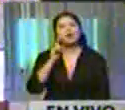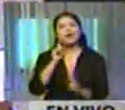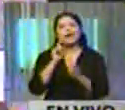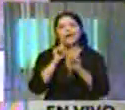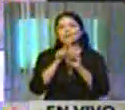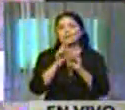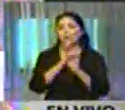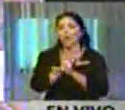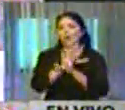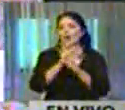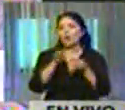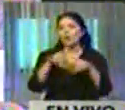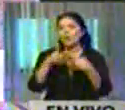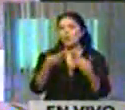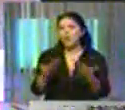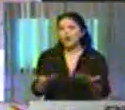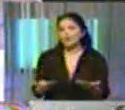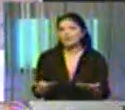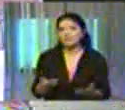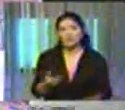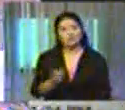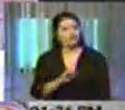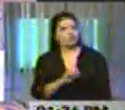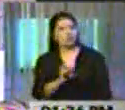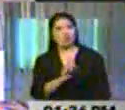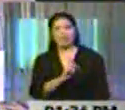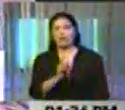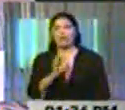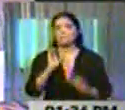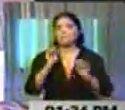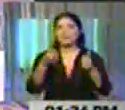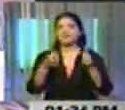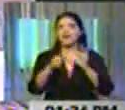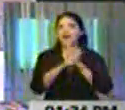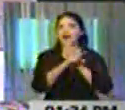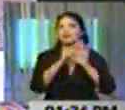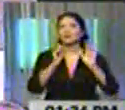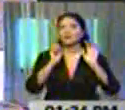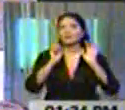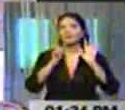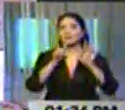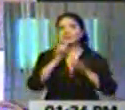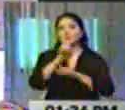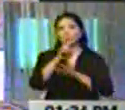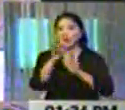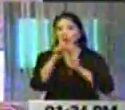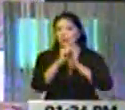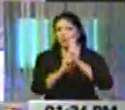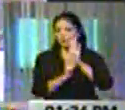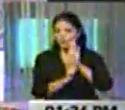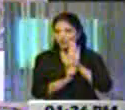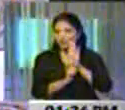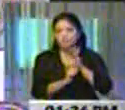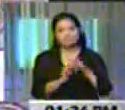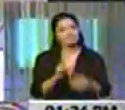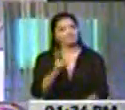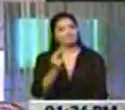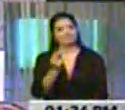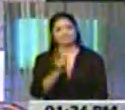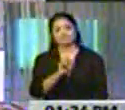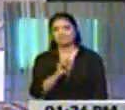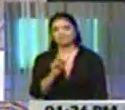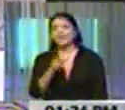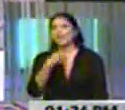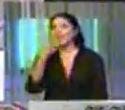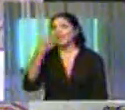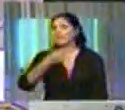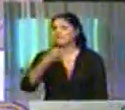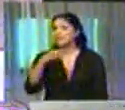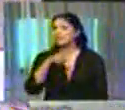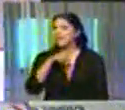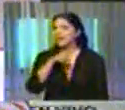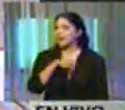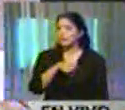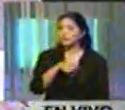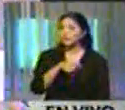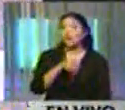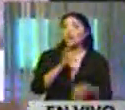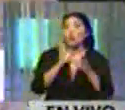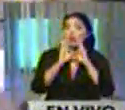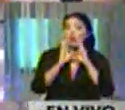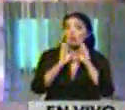su objetivo, su fin, no es la activación del artículo 72 de la Constitución. No. La verdad verdadera la